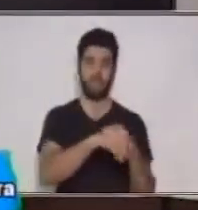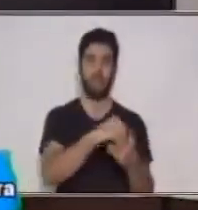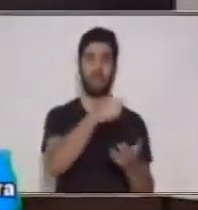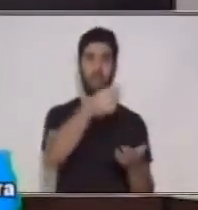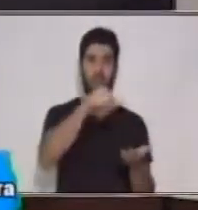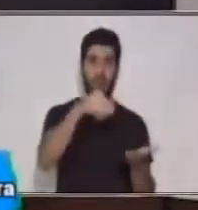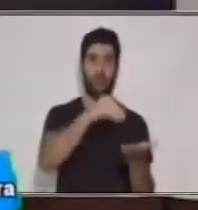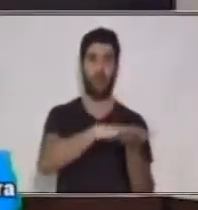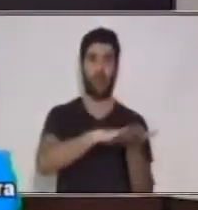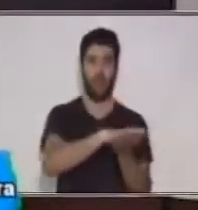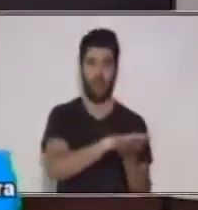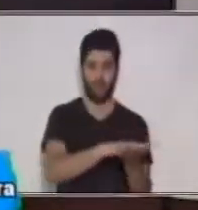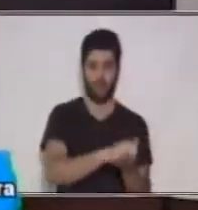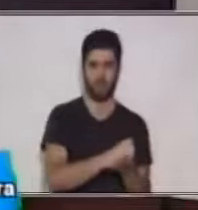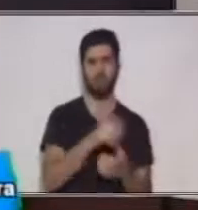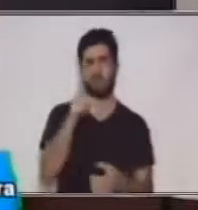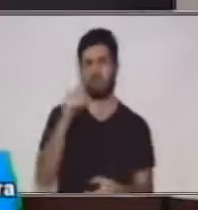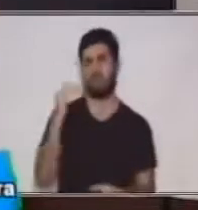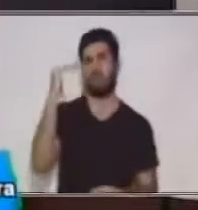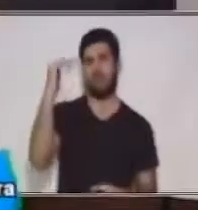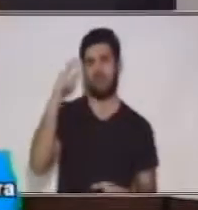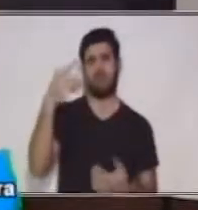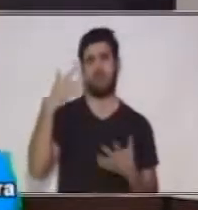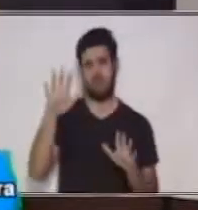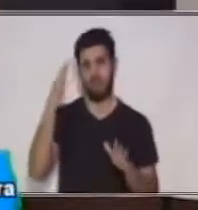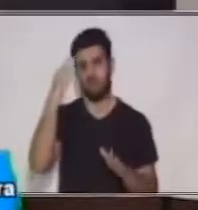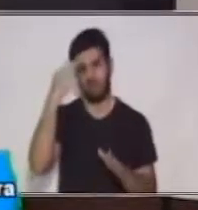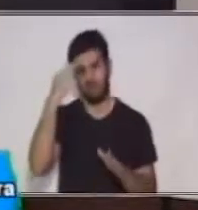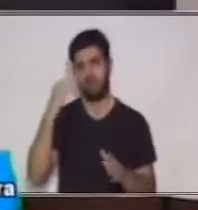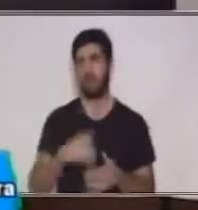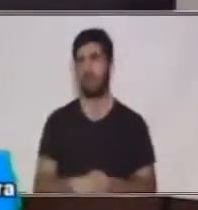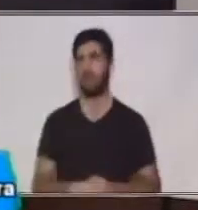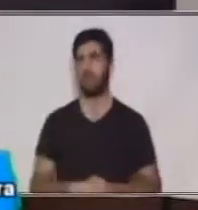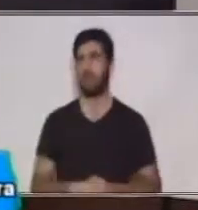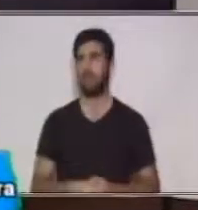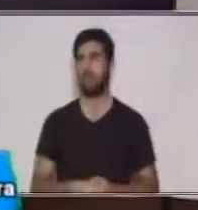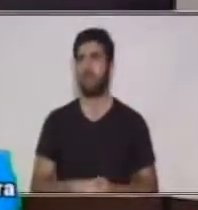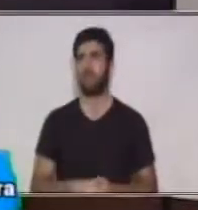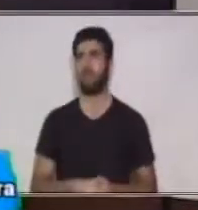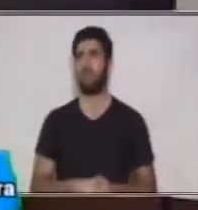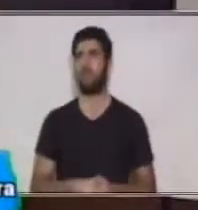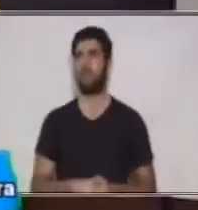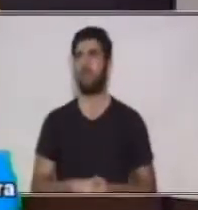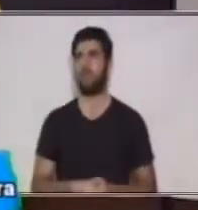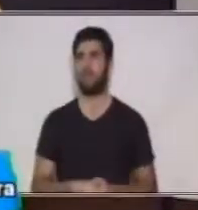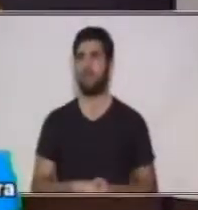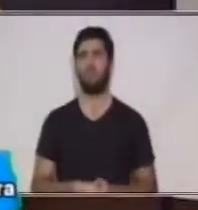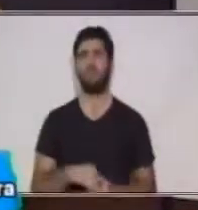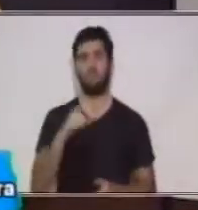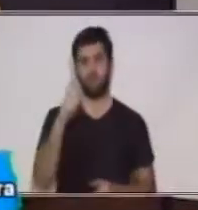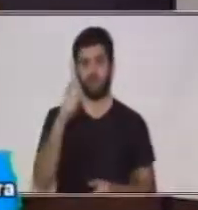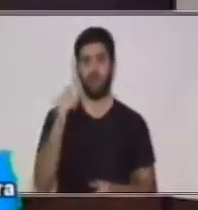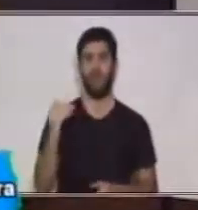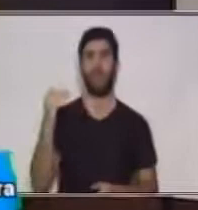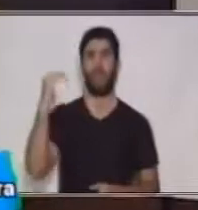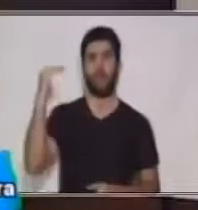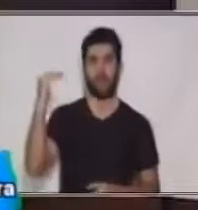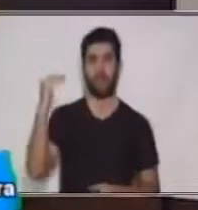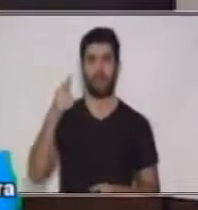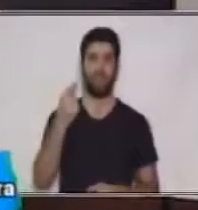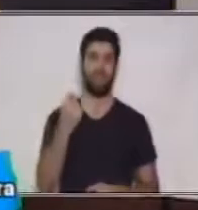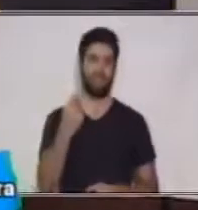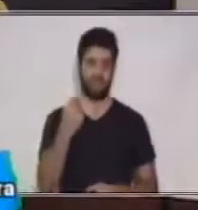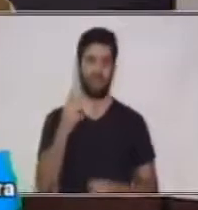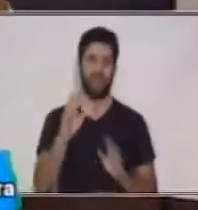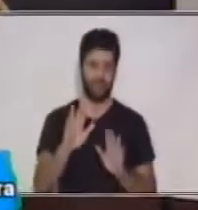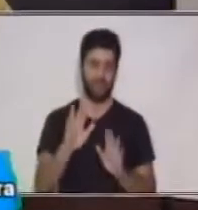una nueva, aunque tú ya estás grande, pero grande de edad y de tamaño, no. Tú quieres ser grande, pero todavía no eres